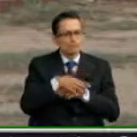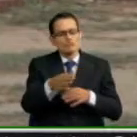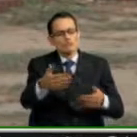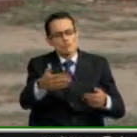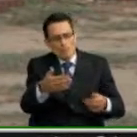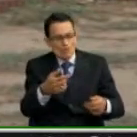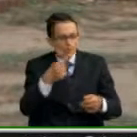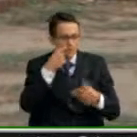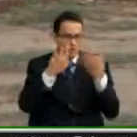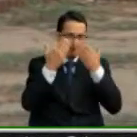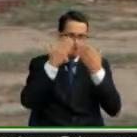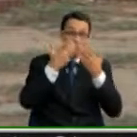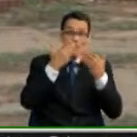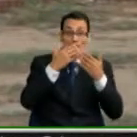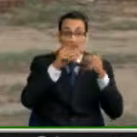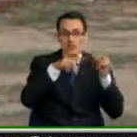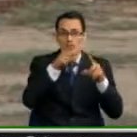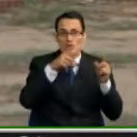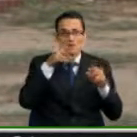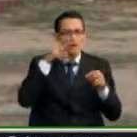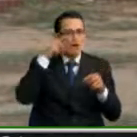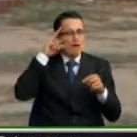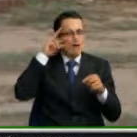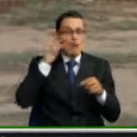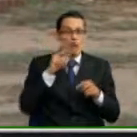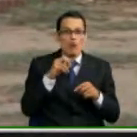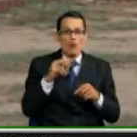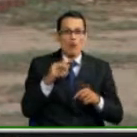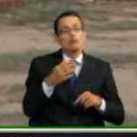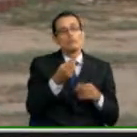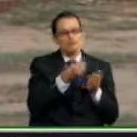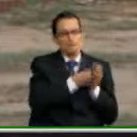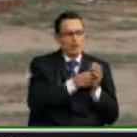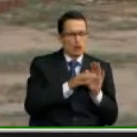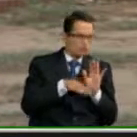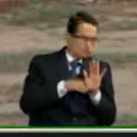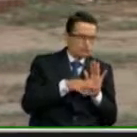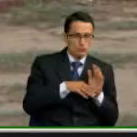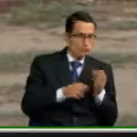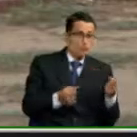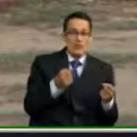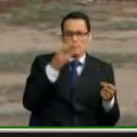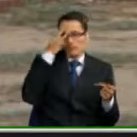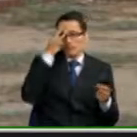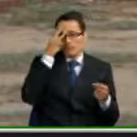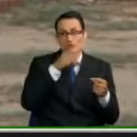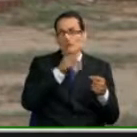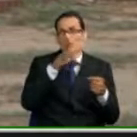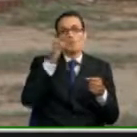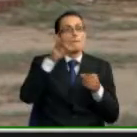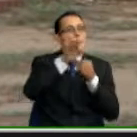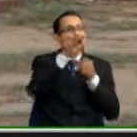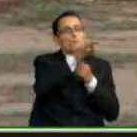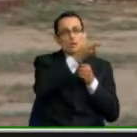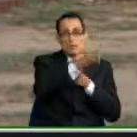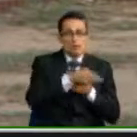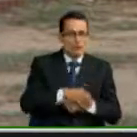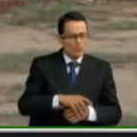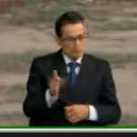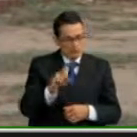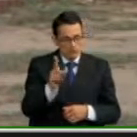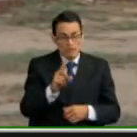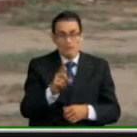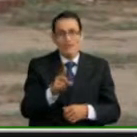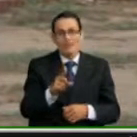se presenten transportadores informales a prestar el servicio de transporte hacia otros municipios. Es decir, se